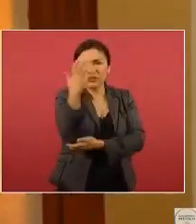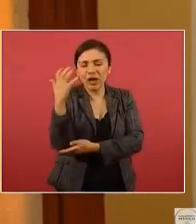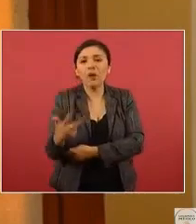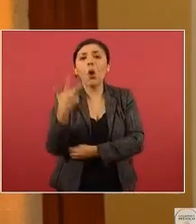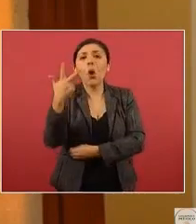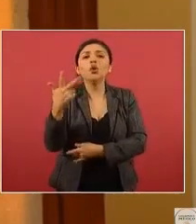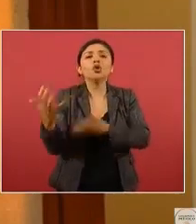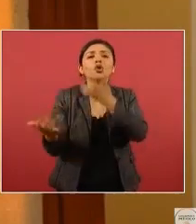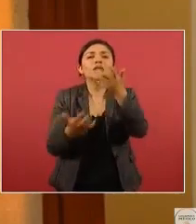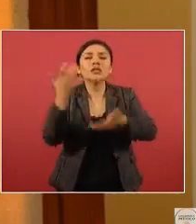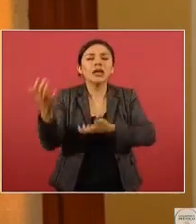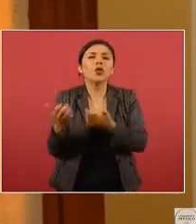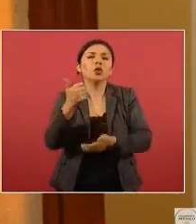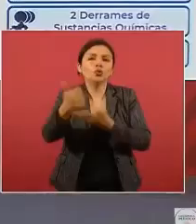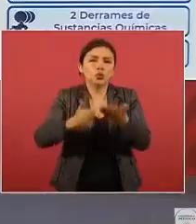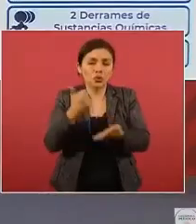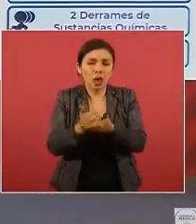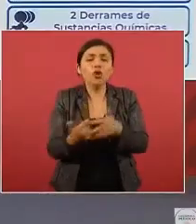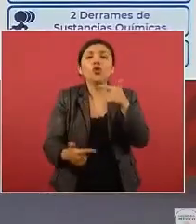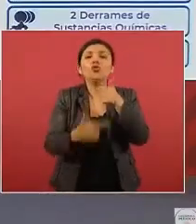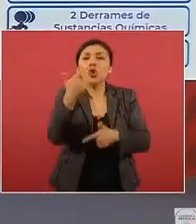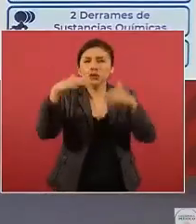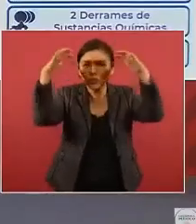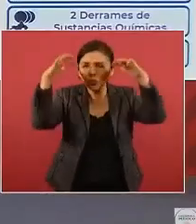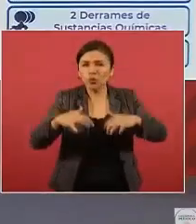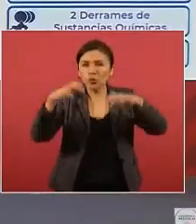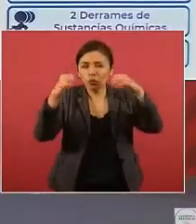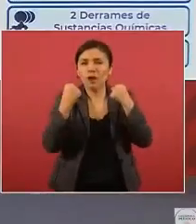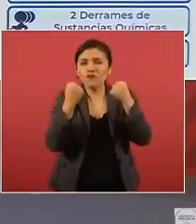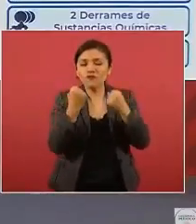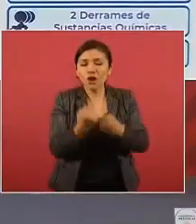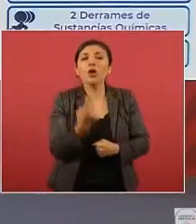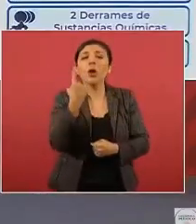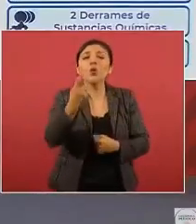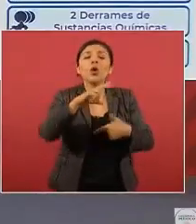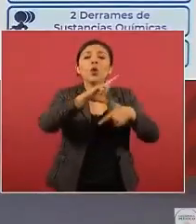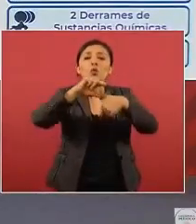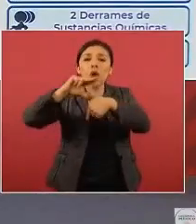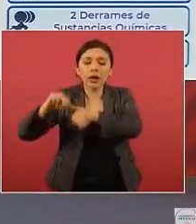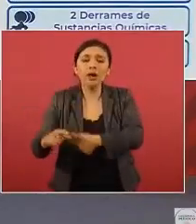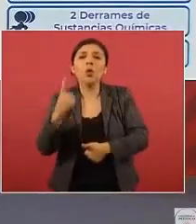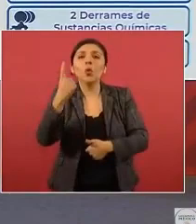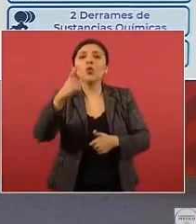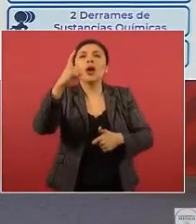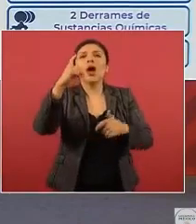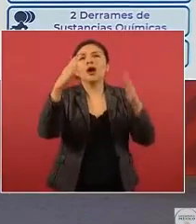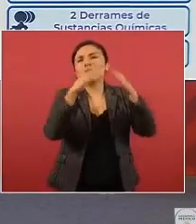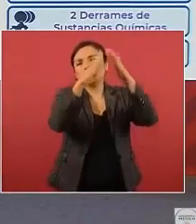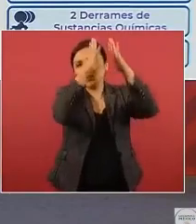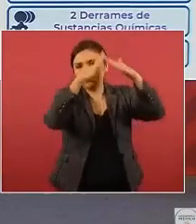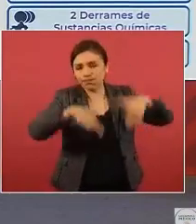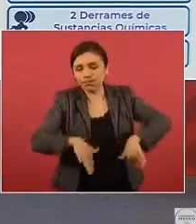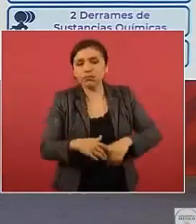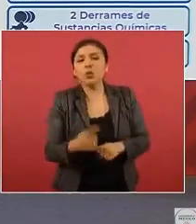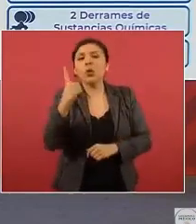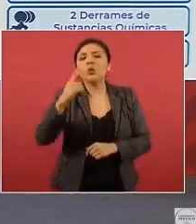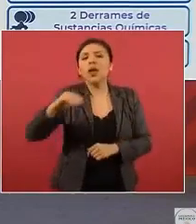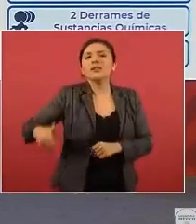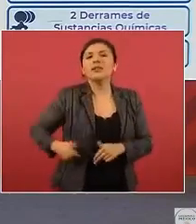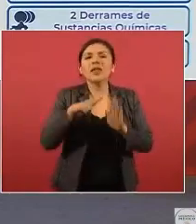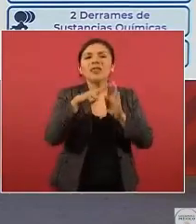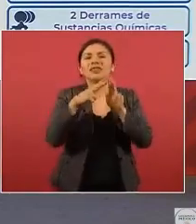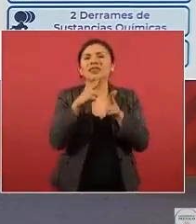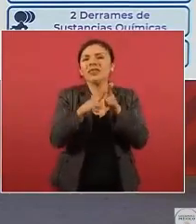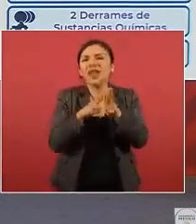12 lluvias severas un huracán un derrumbe 6 accidentes vehiculares dos aéreos un accidente ferroviario